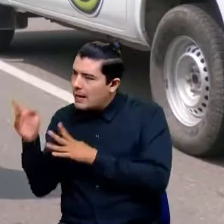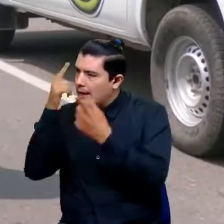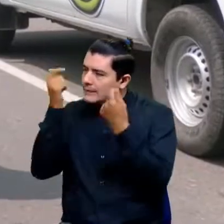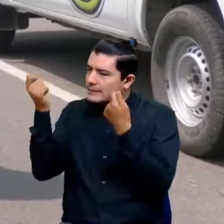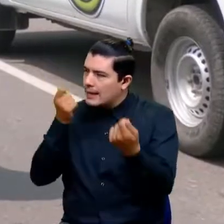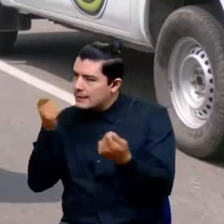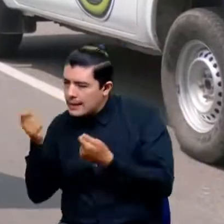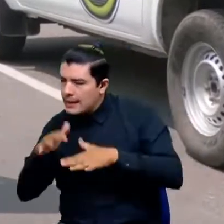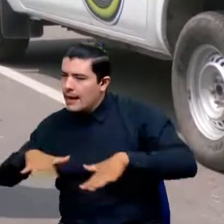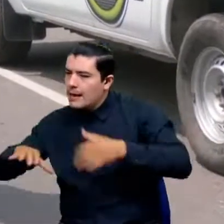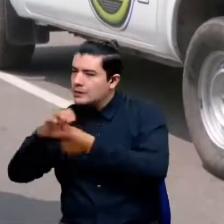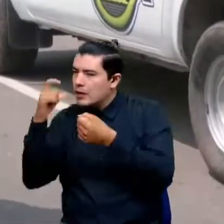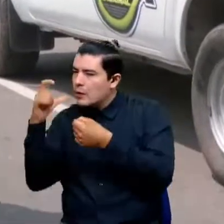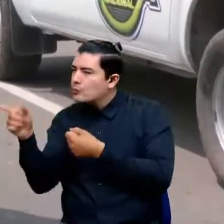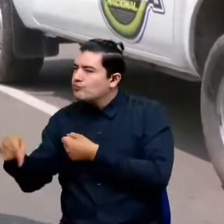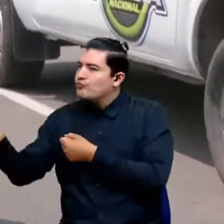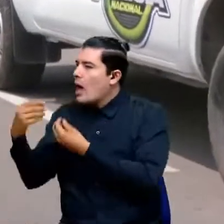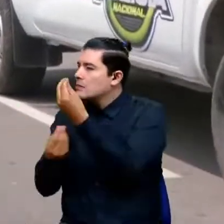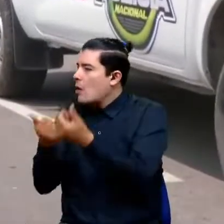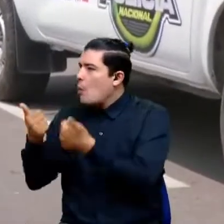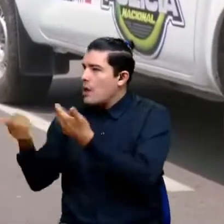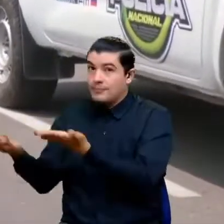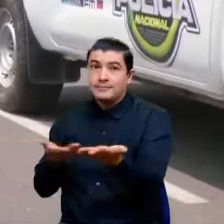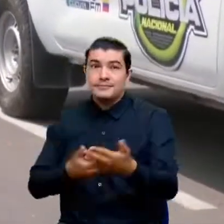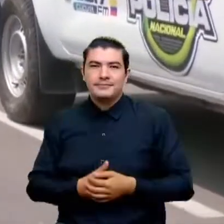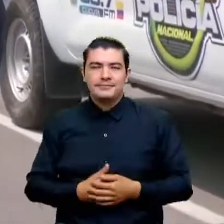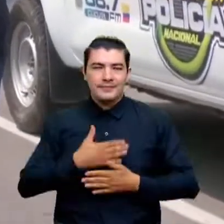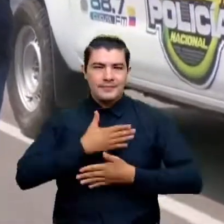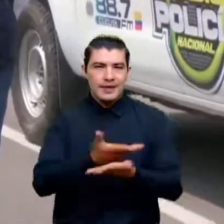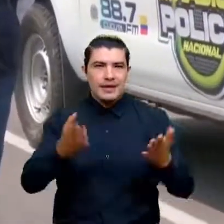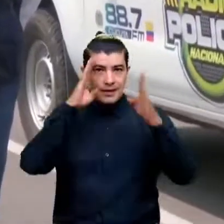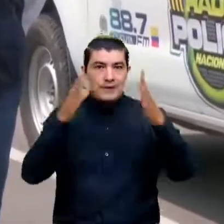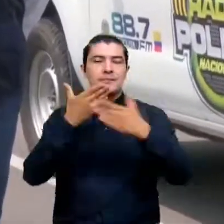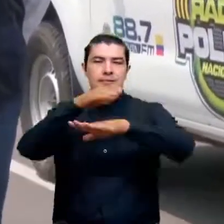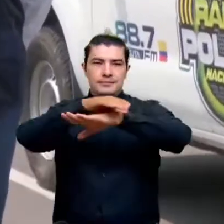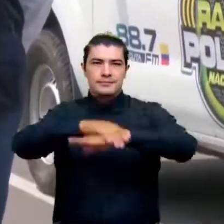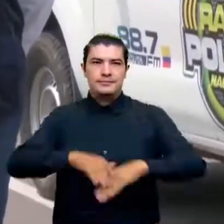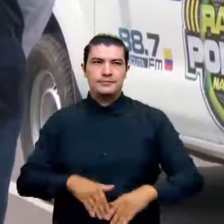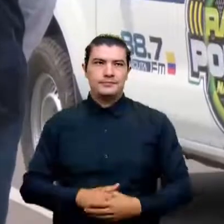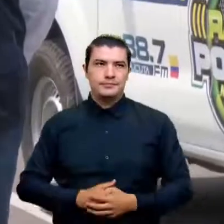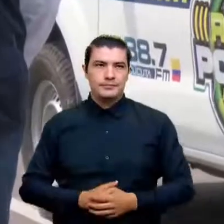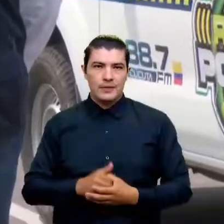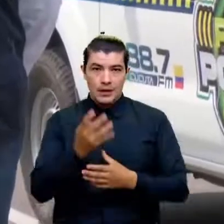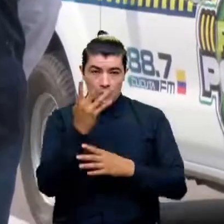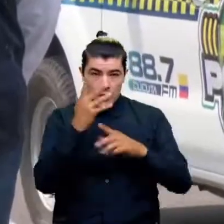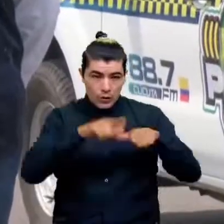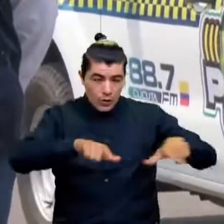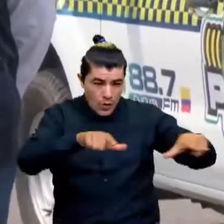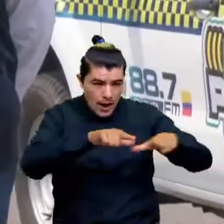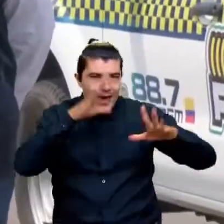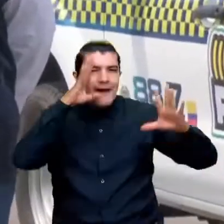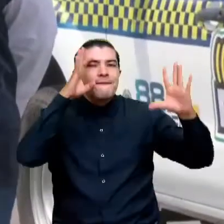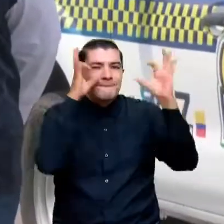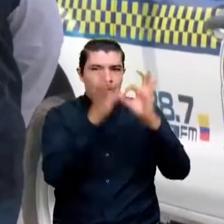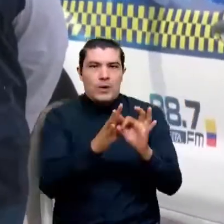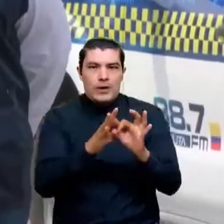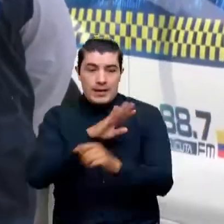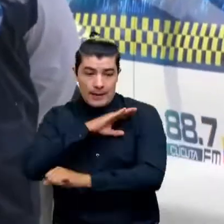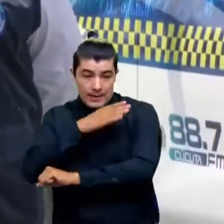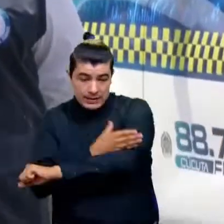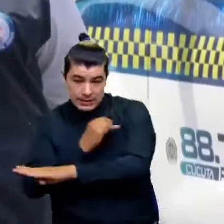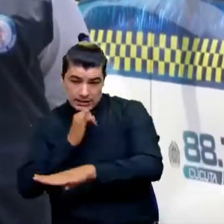en la ciudad y el área metropolitana. Buenas tardes, un cordial saludo. Tenemos 4 sectores a los cuales nuestras capacidades